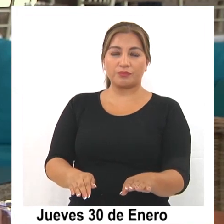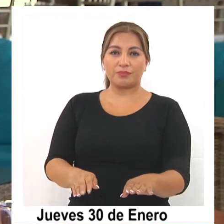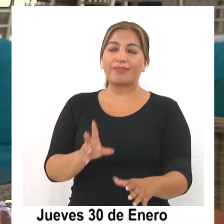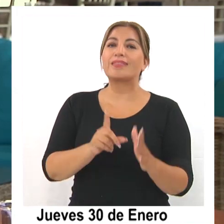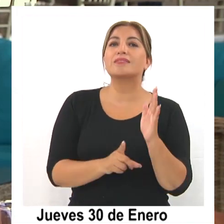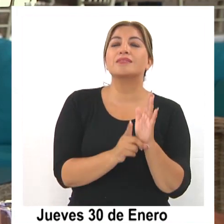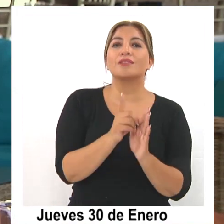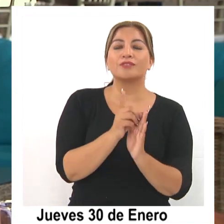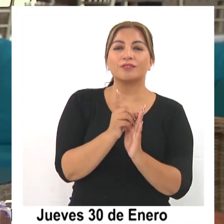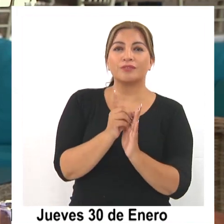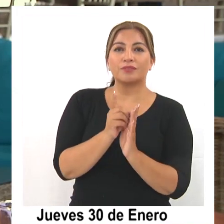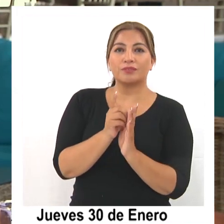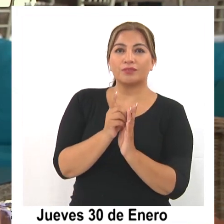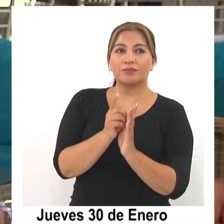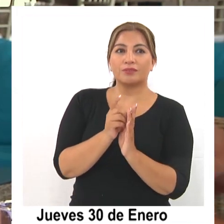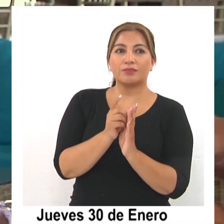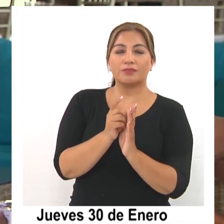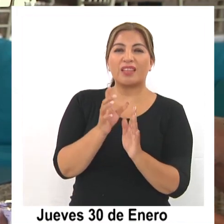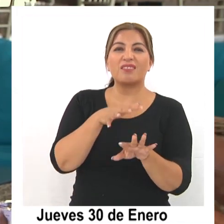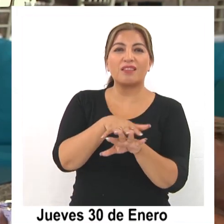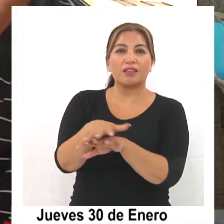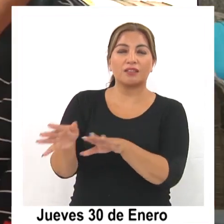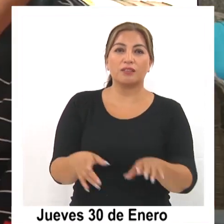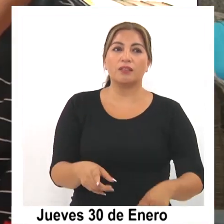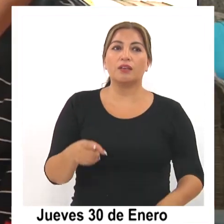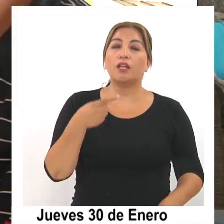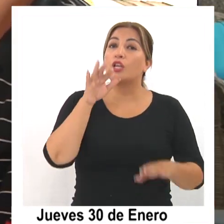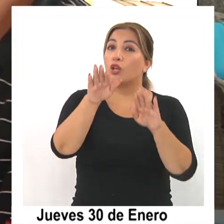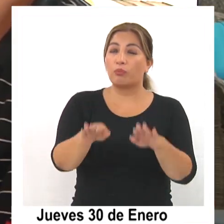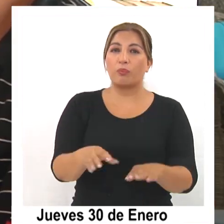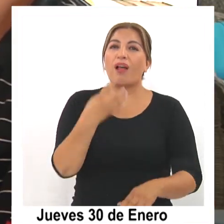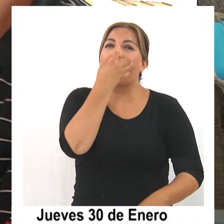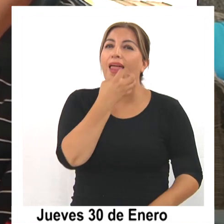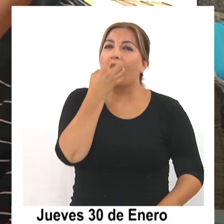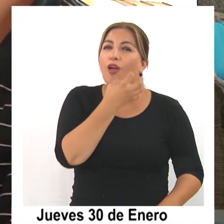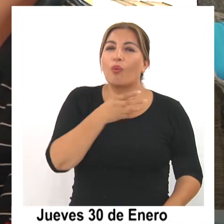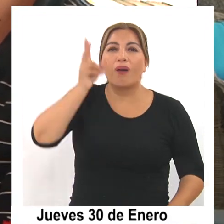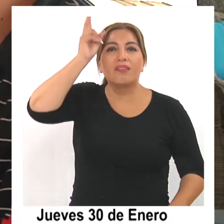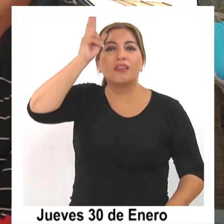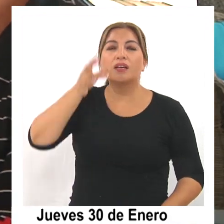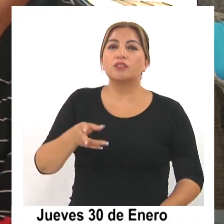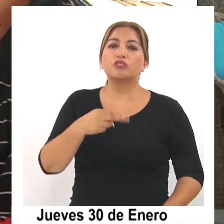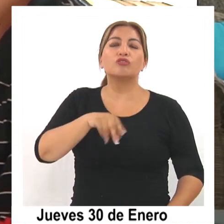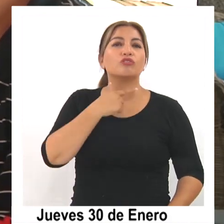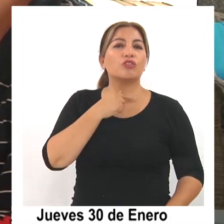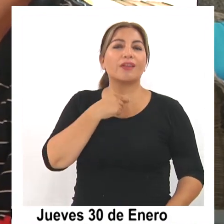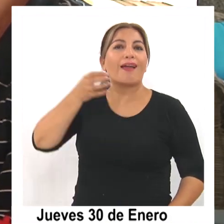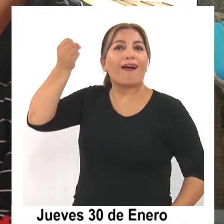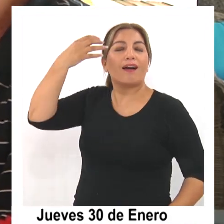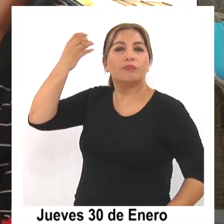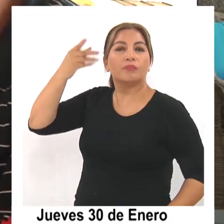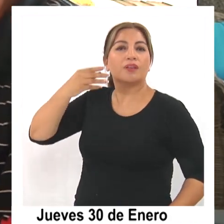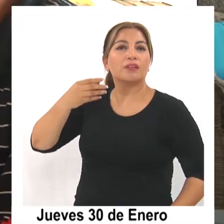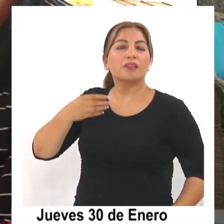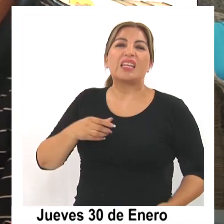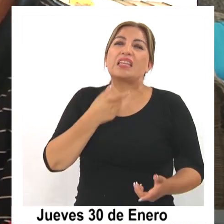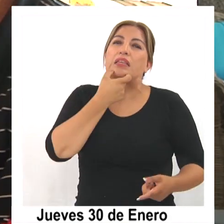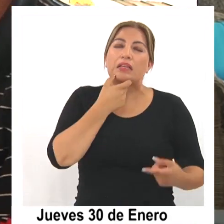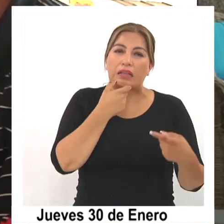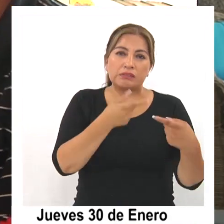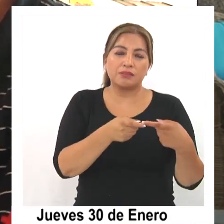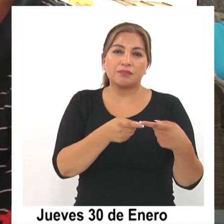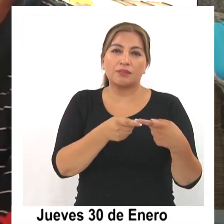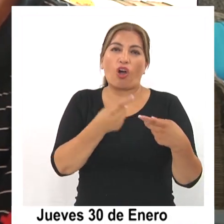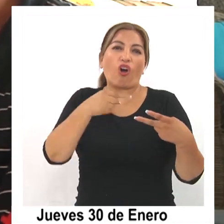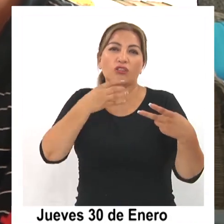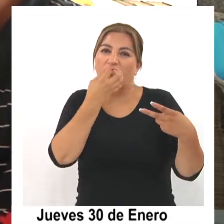vez desarrollarse integralmente justamente hablando de lo que es las lenguas indígenas siempre tendemos a querer aprender a hablar inglés u